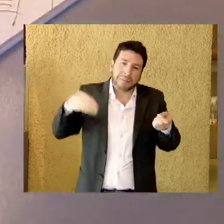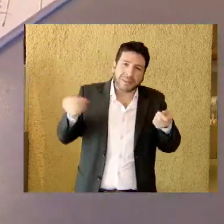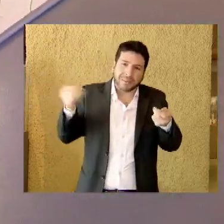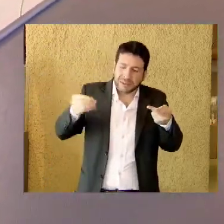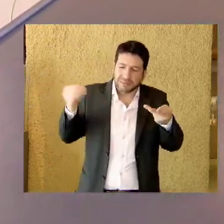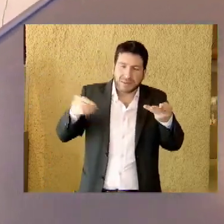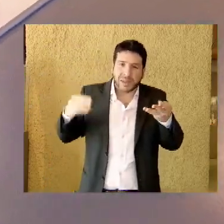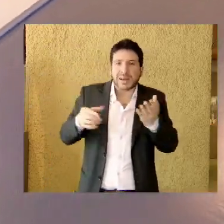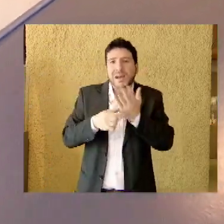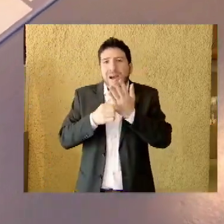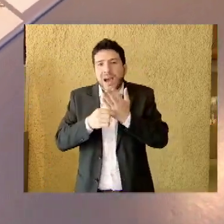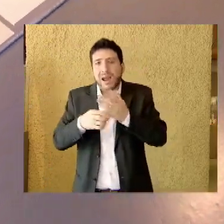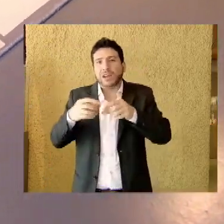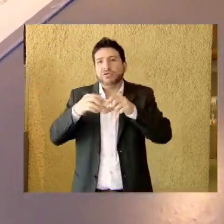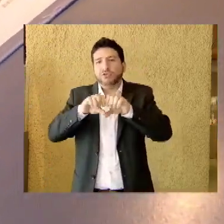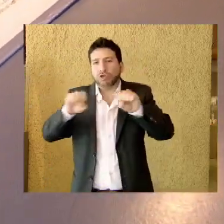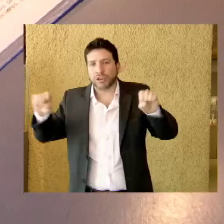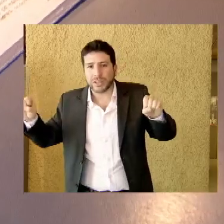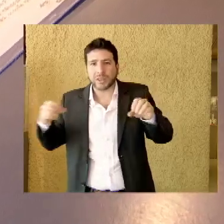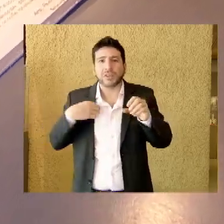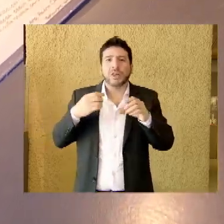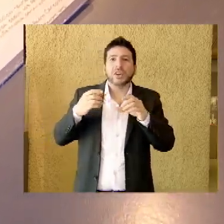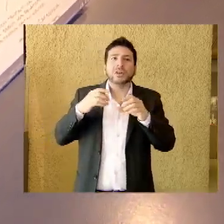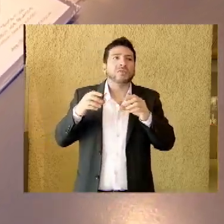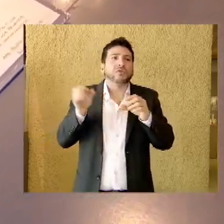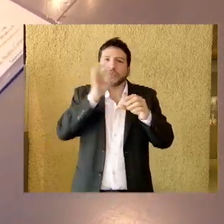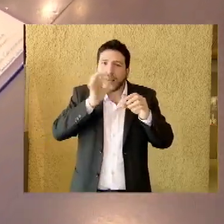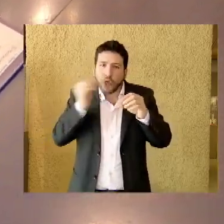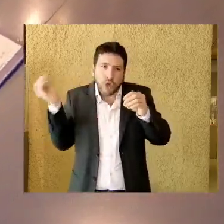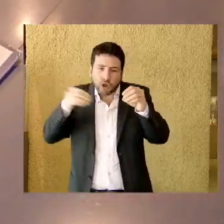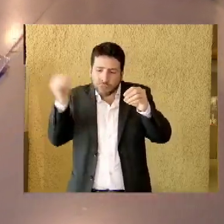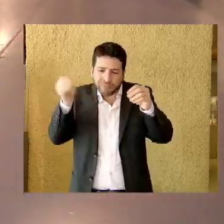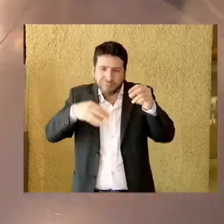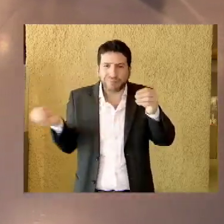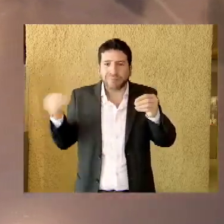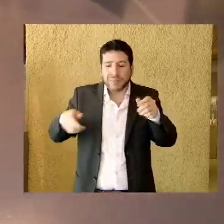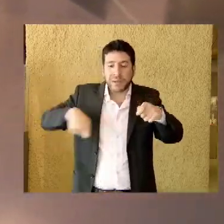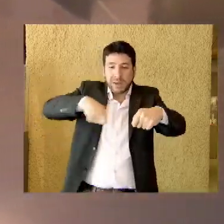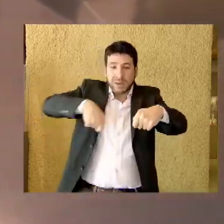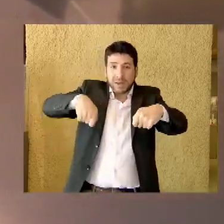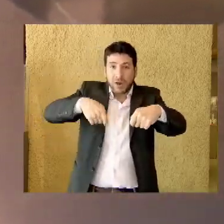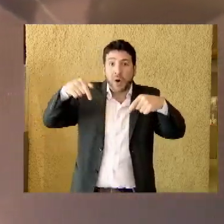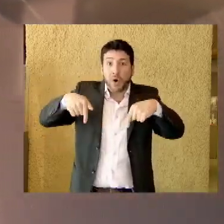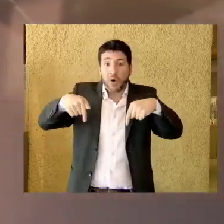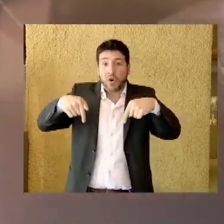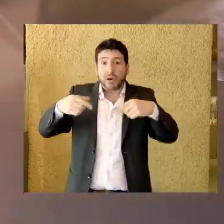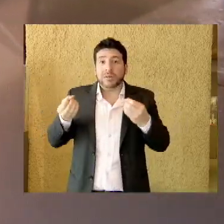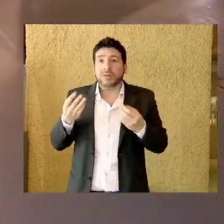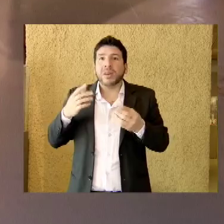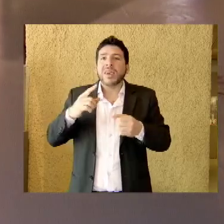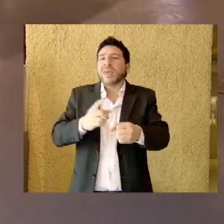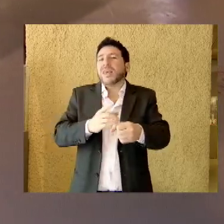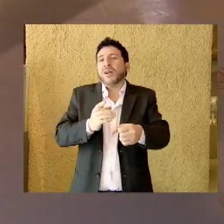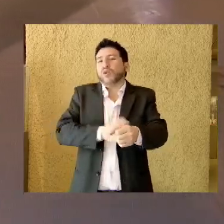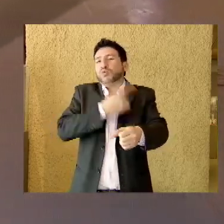como es la carne, como es el chorizo, la carne de cerdo, la carne de vaca. Y hoy constituye una comida realmente muy general para